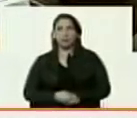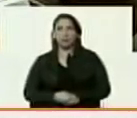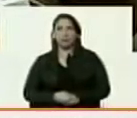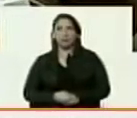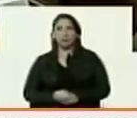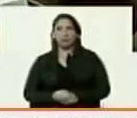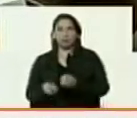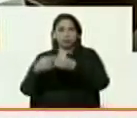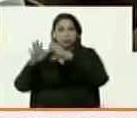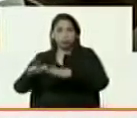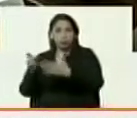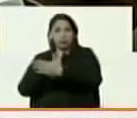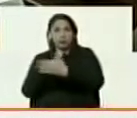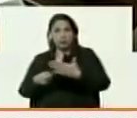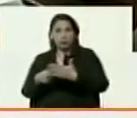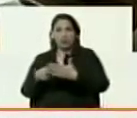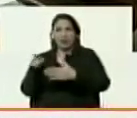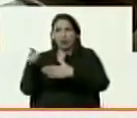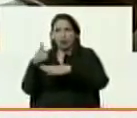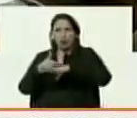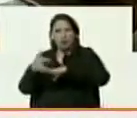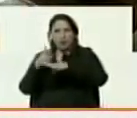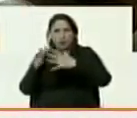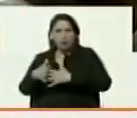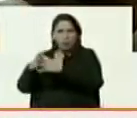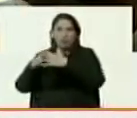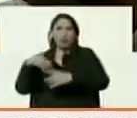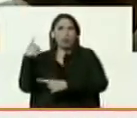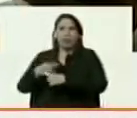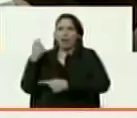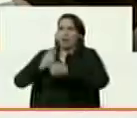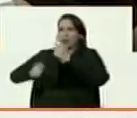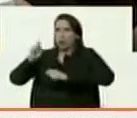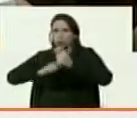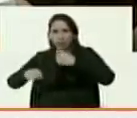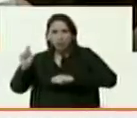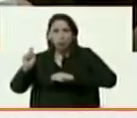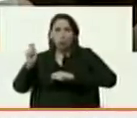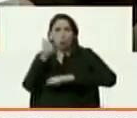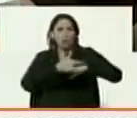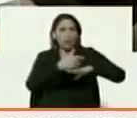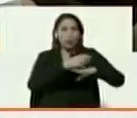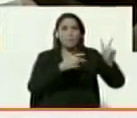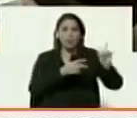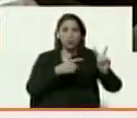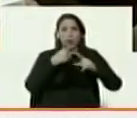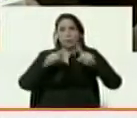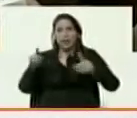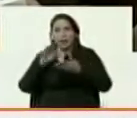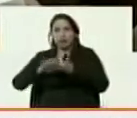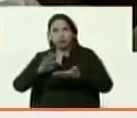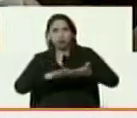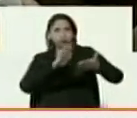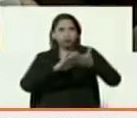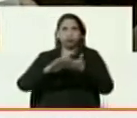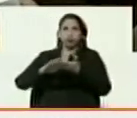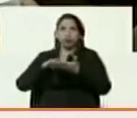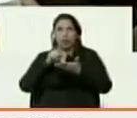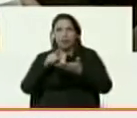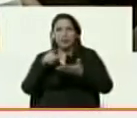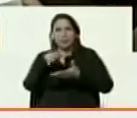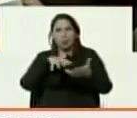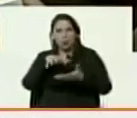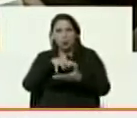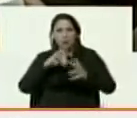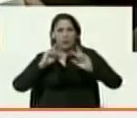sanciones, sino que el gobierno de los Estados Unidos tendrá que hacer una negociación con el gobierno venezolano para resolver ese punto. El